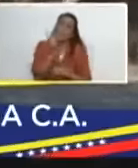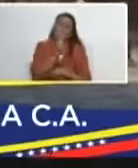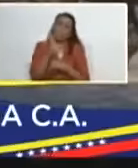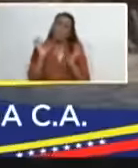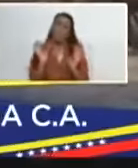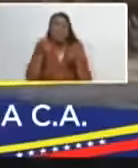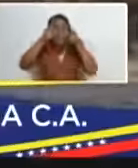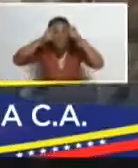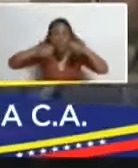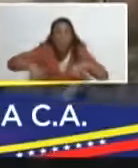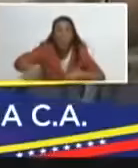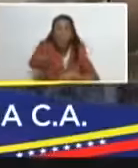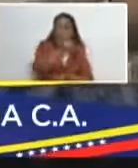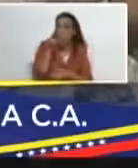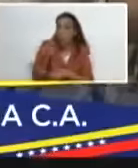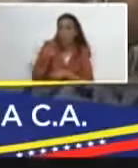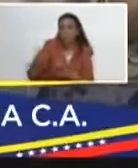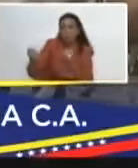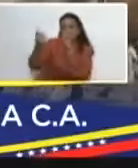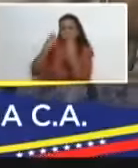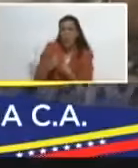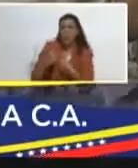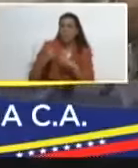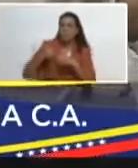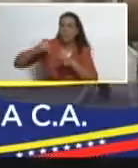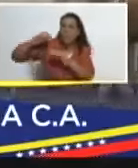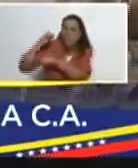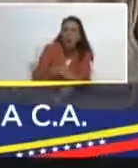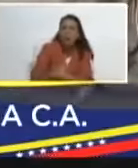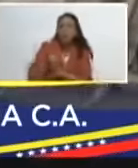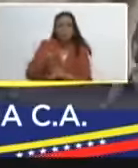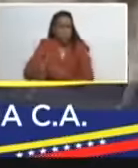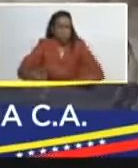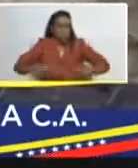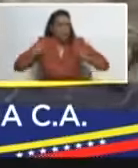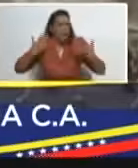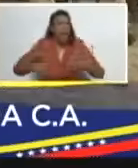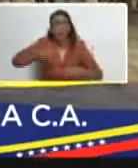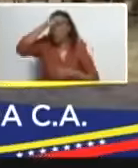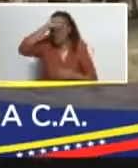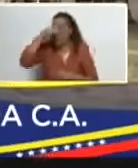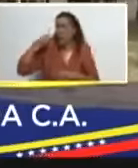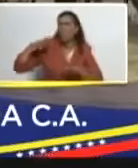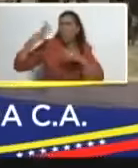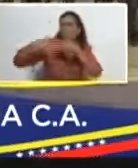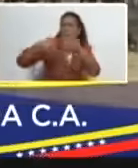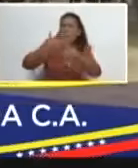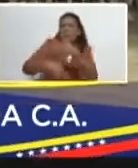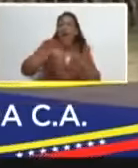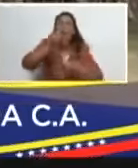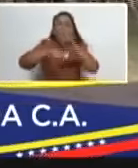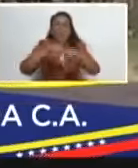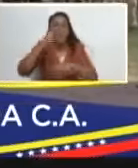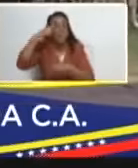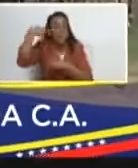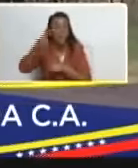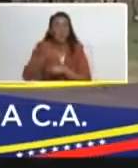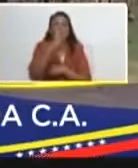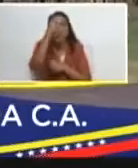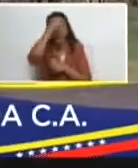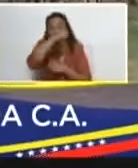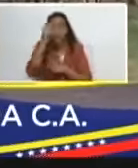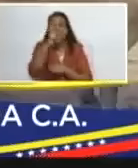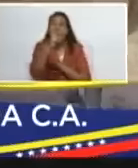de ese pueblo que no ha sido vencido, de ese pueblo que sale el día domingo a esa gran consulta popular, porque estamos en una